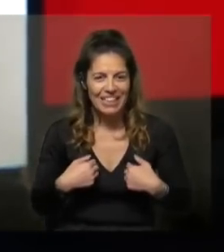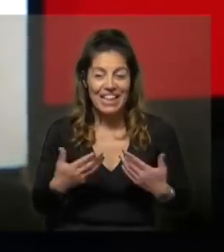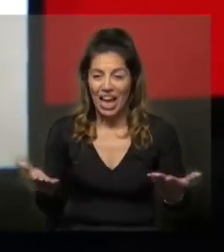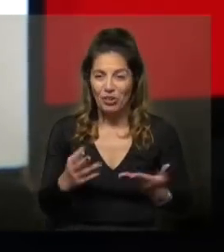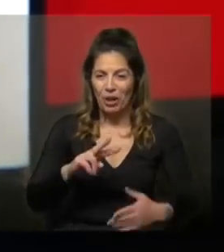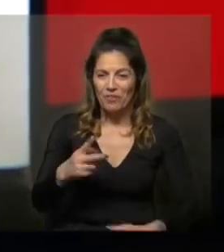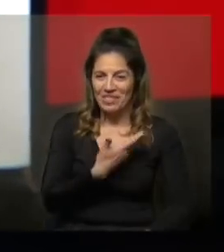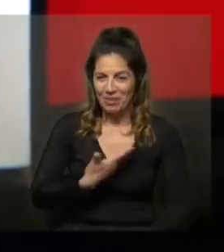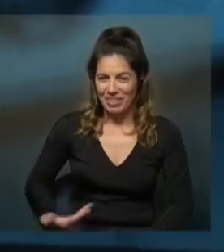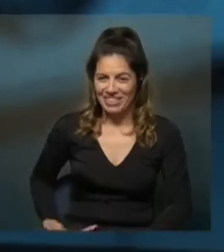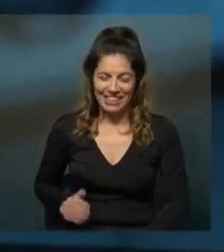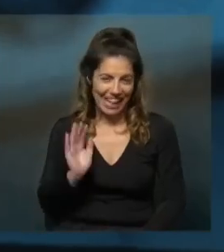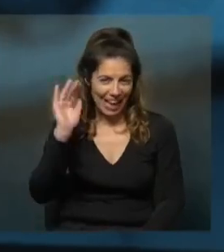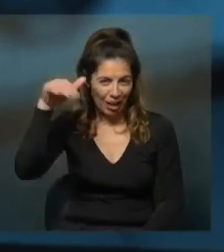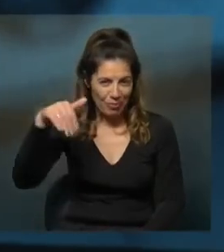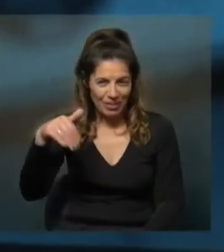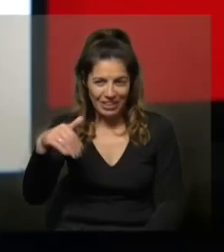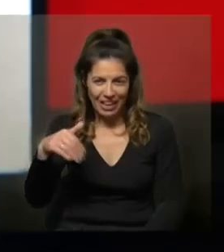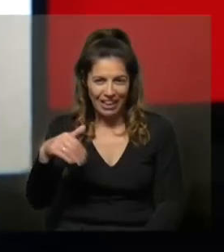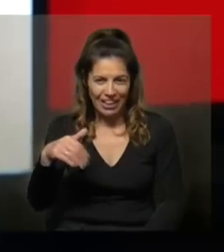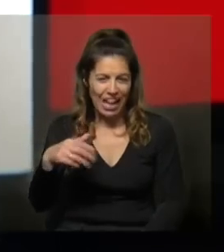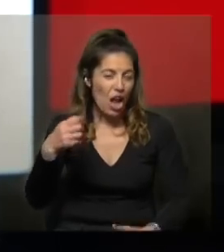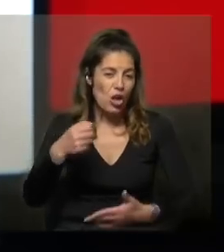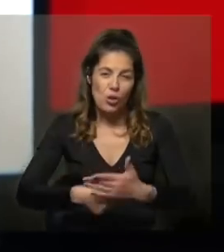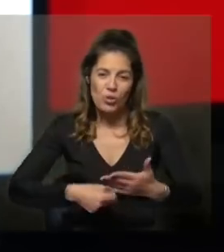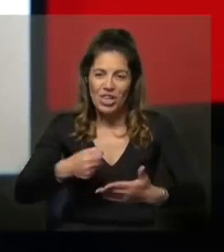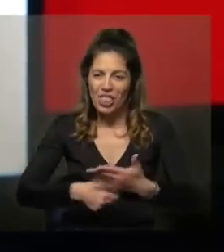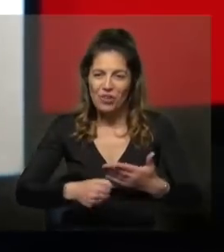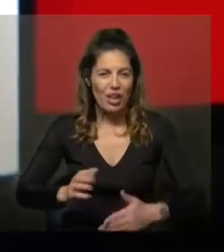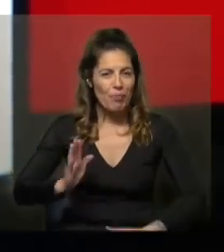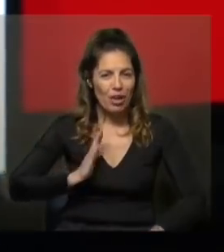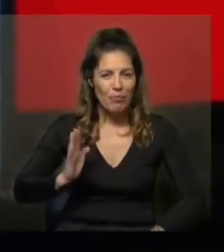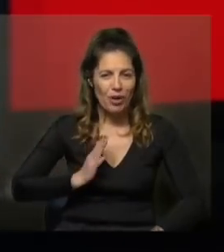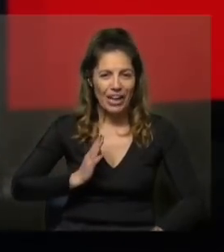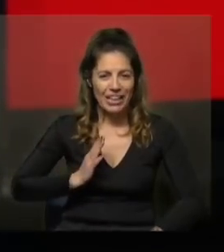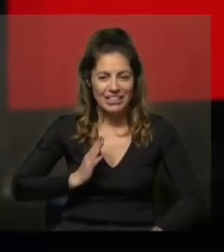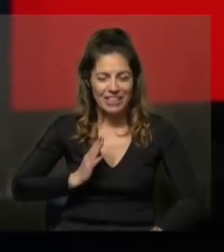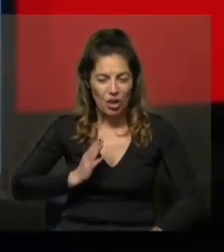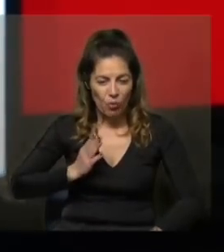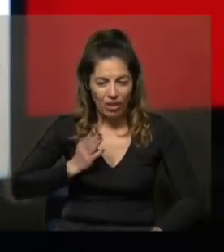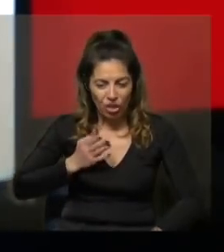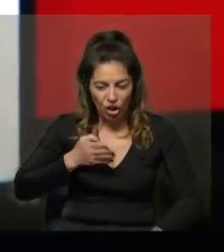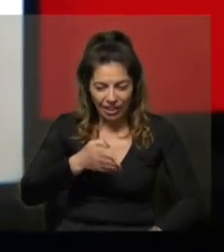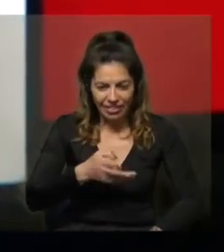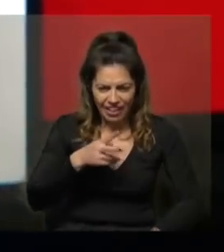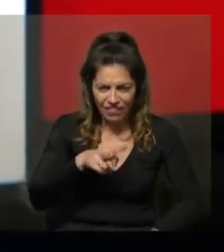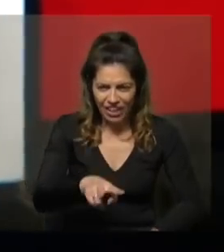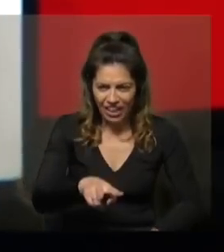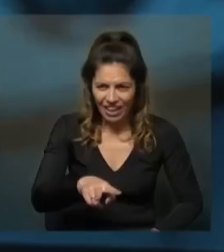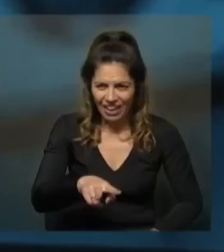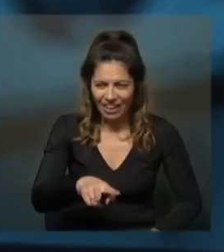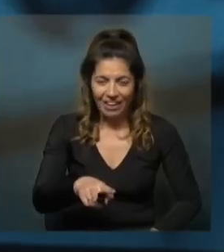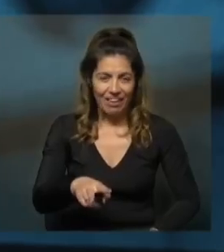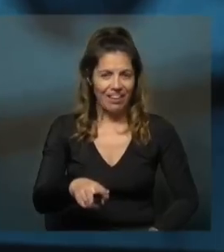vicepresidenta de la República luchadora por las mujeres y cuando entra y ve eso no ya bajábamos